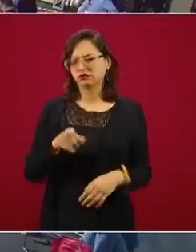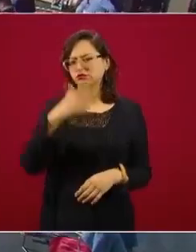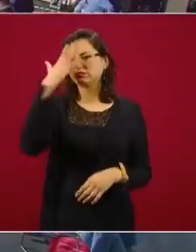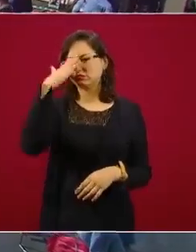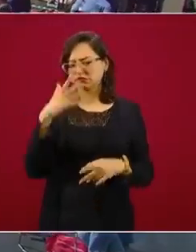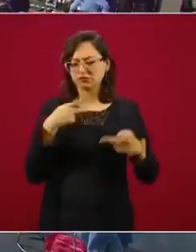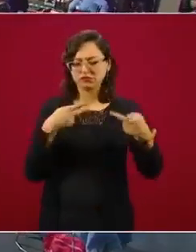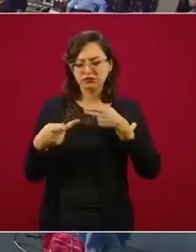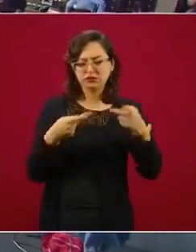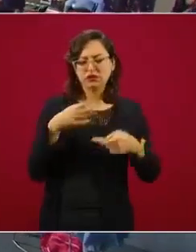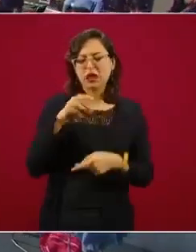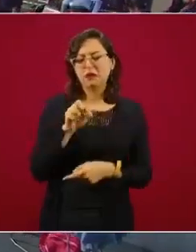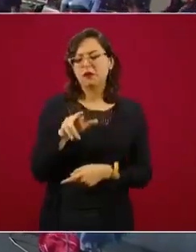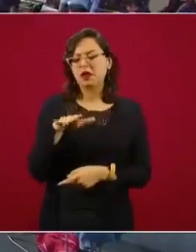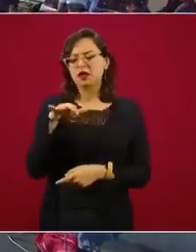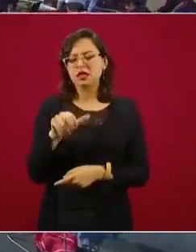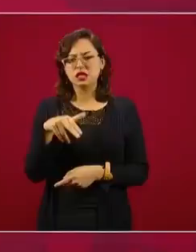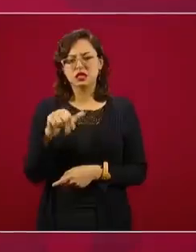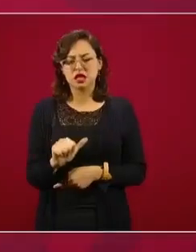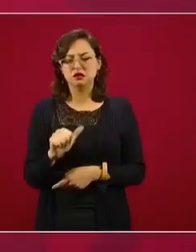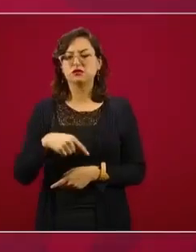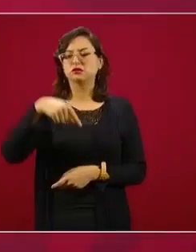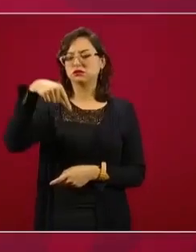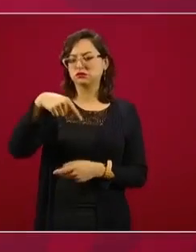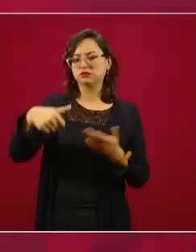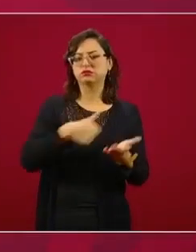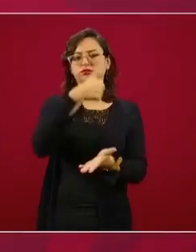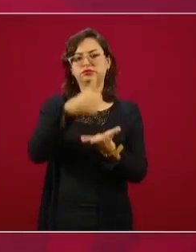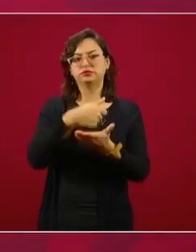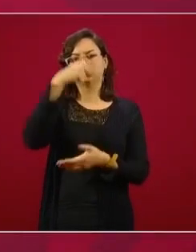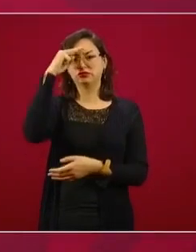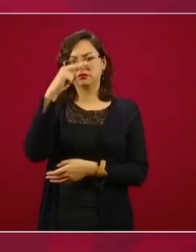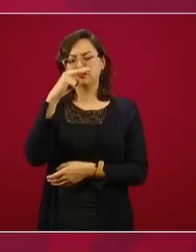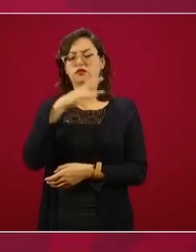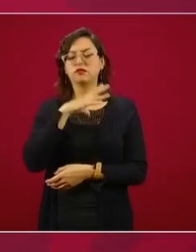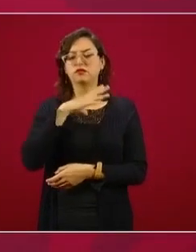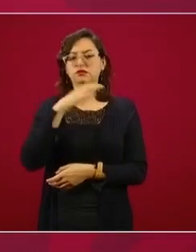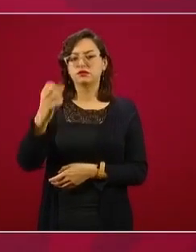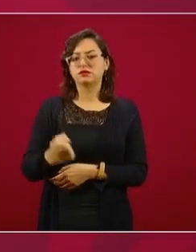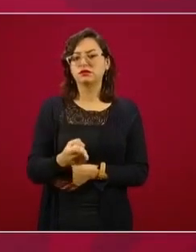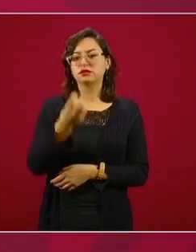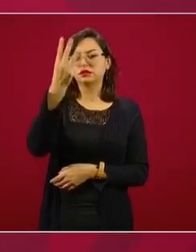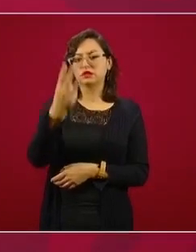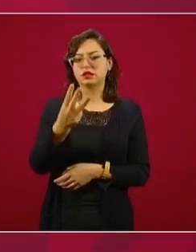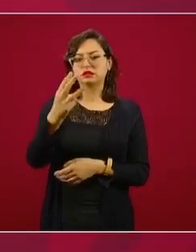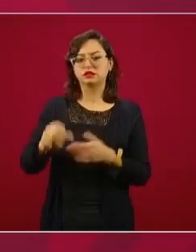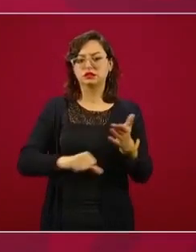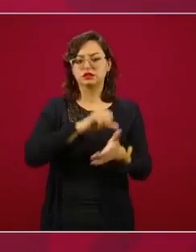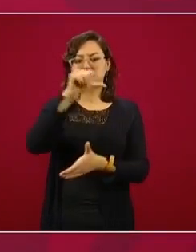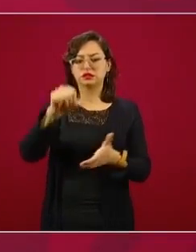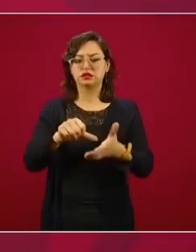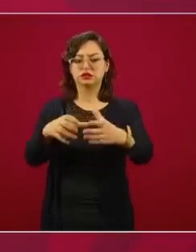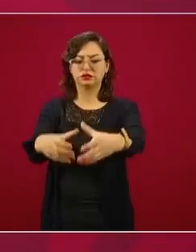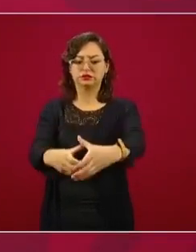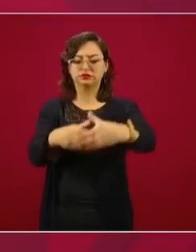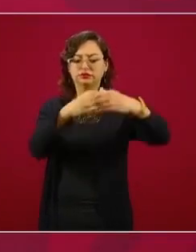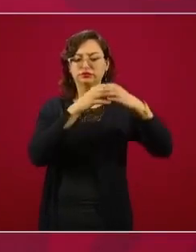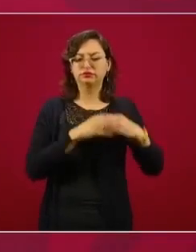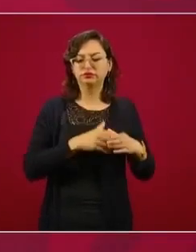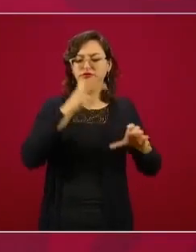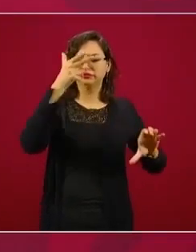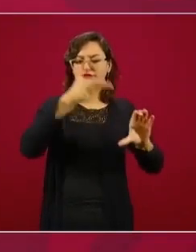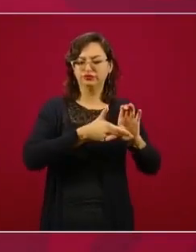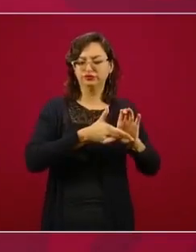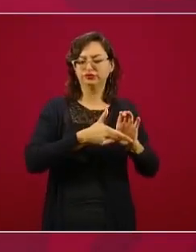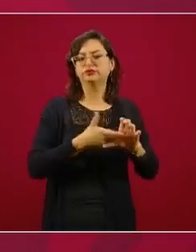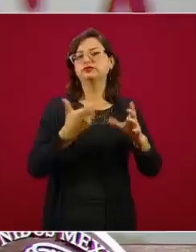determinaron que aquí en la Ciudad de México existen 3 centros de aislamiento, 2 que están en el sur, muy cerca de nuestra